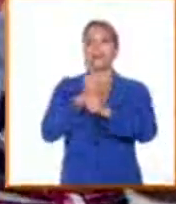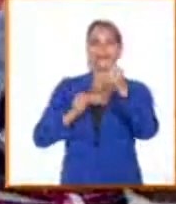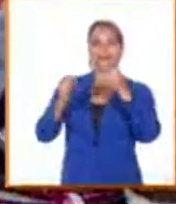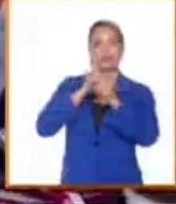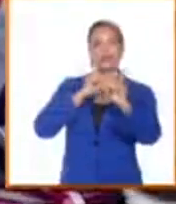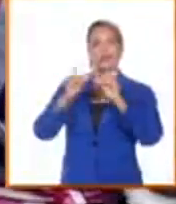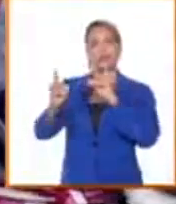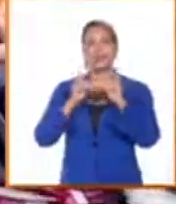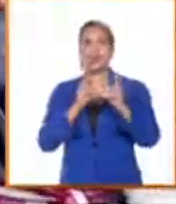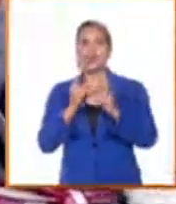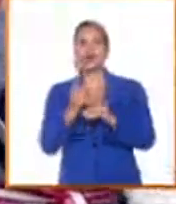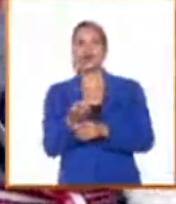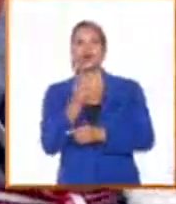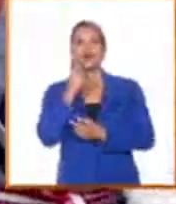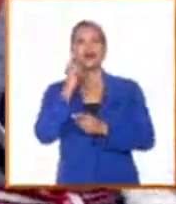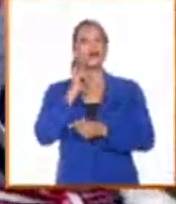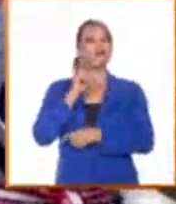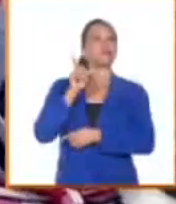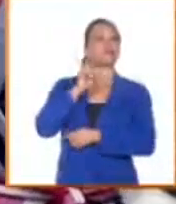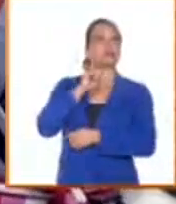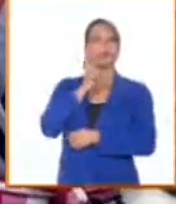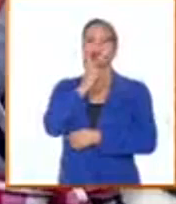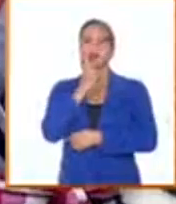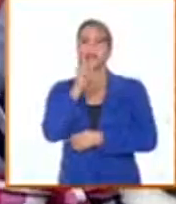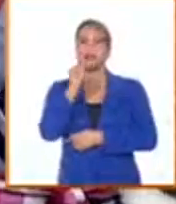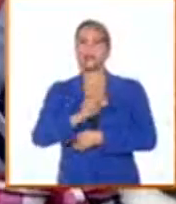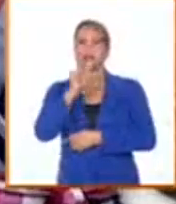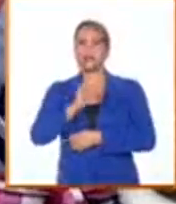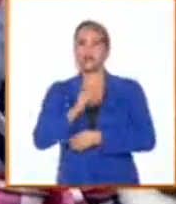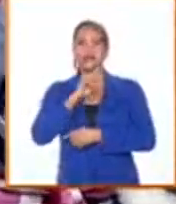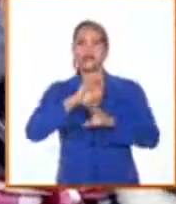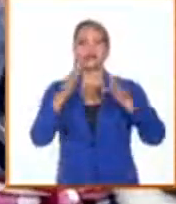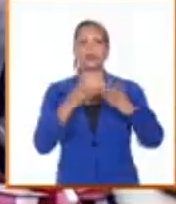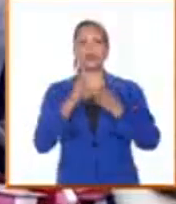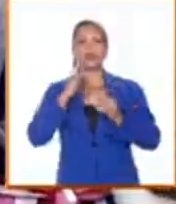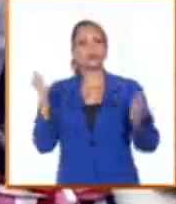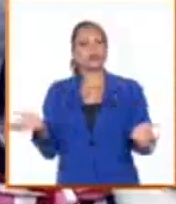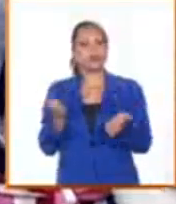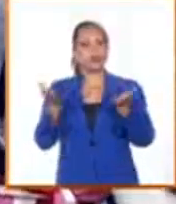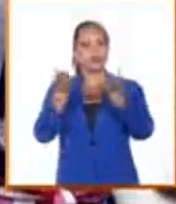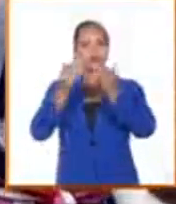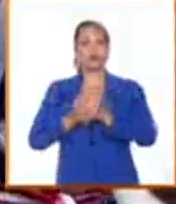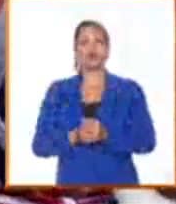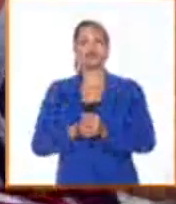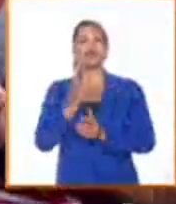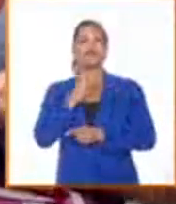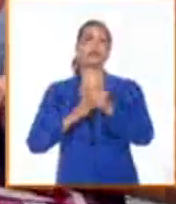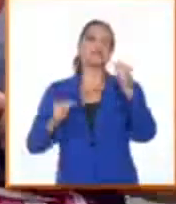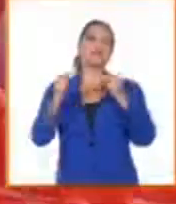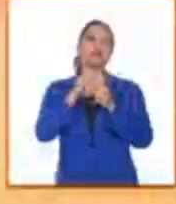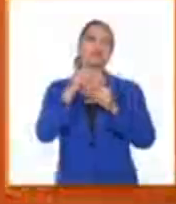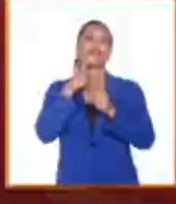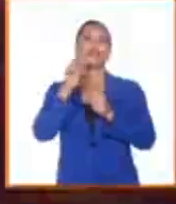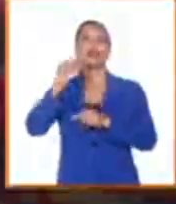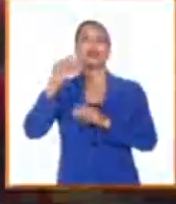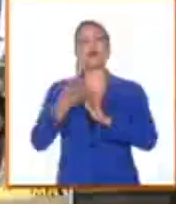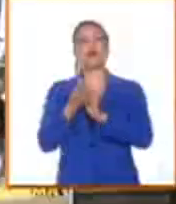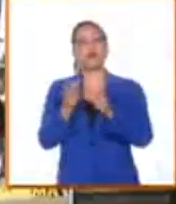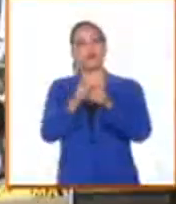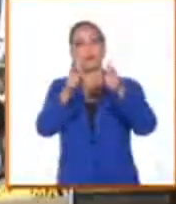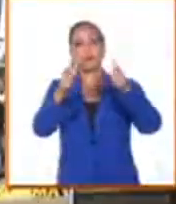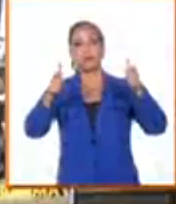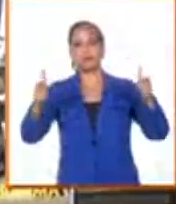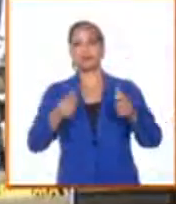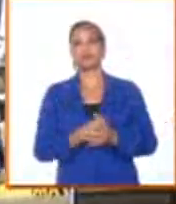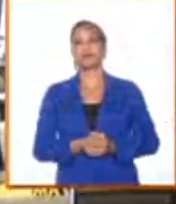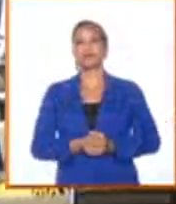atención a cada opinión y la amplitud del ejercicio democrático de construcción y sobre todo de enriquecimiento de la norma. El recorrido